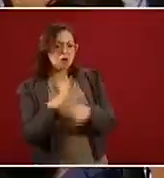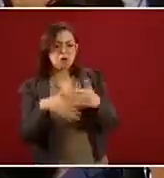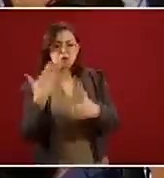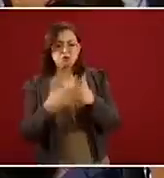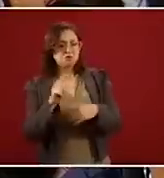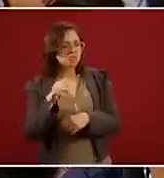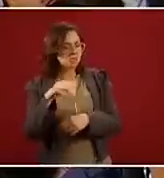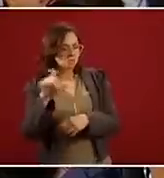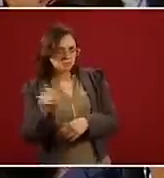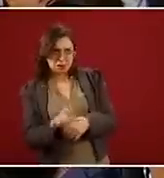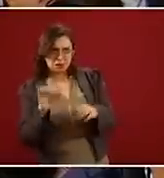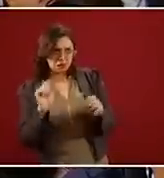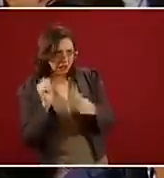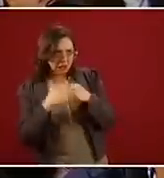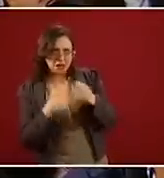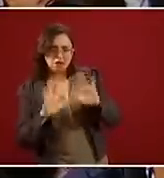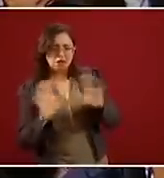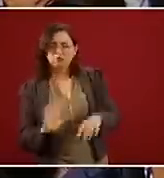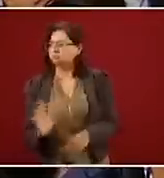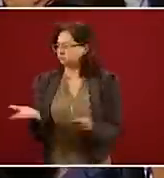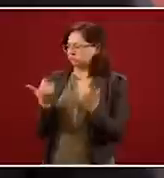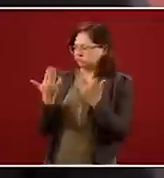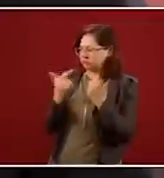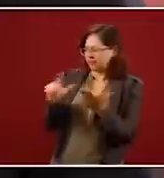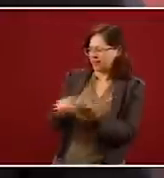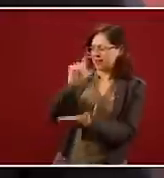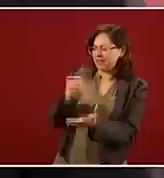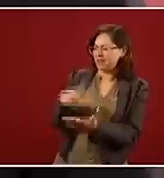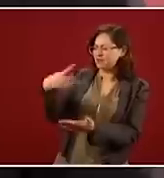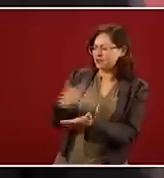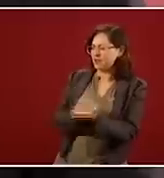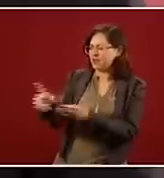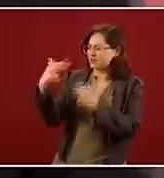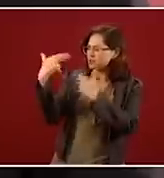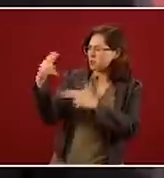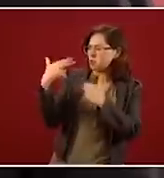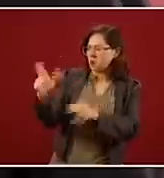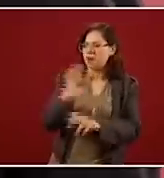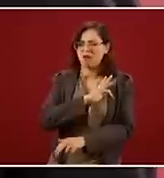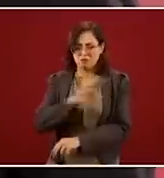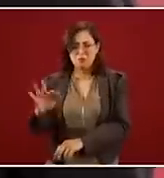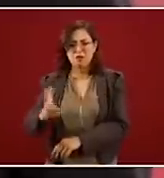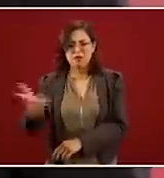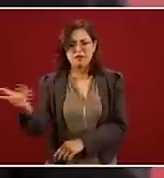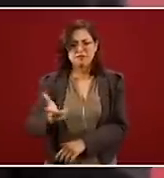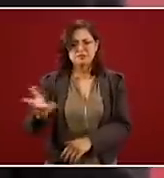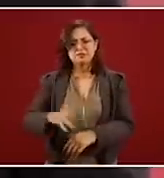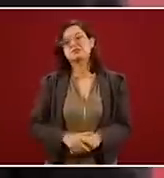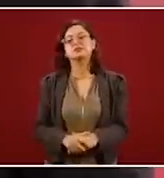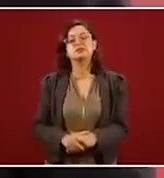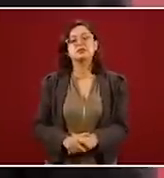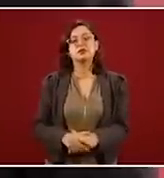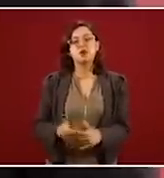comprometió. No. Si está en la ley, es un derecho de los trabajadores. Pero o sea, ¿saben cuándo no habían